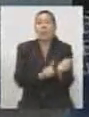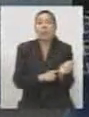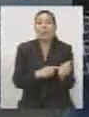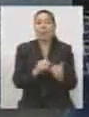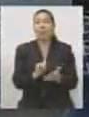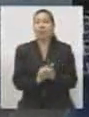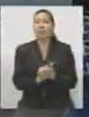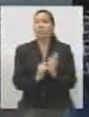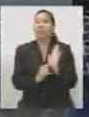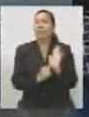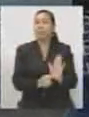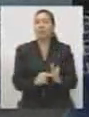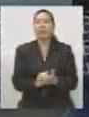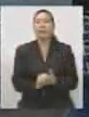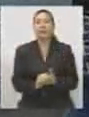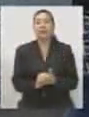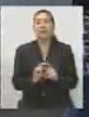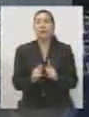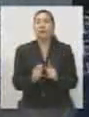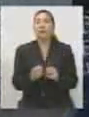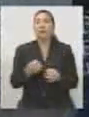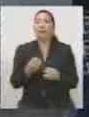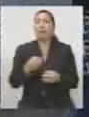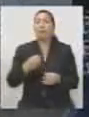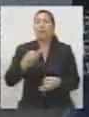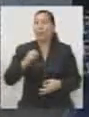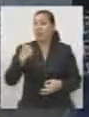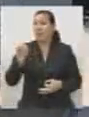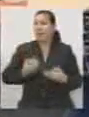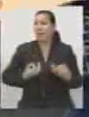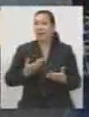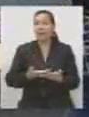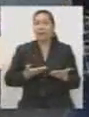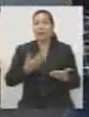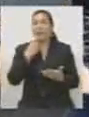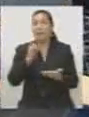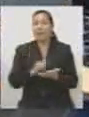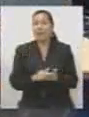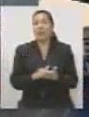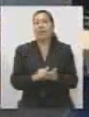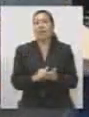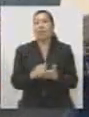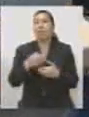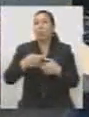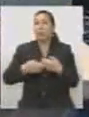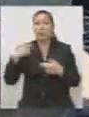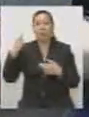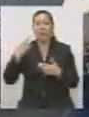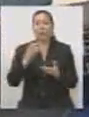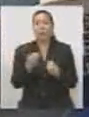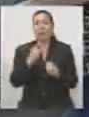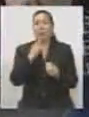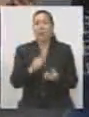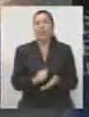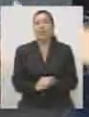acostumbrando que aparezca un juez o una corte en el Poder Judicial que le pretende enmendar la plana en un proceso político, como es